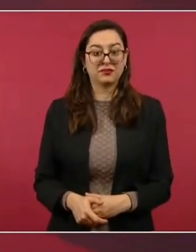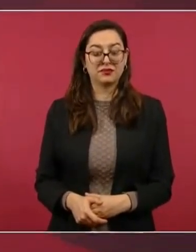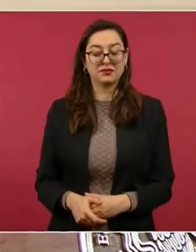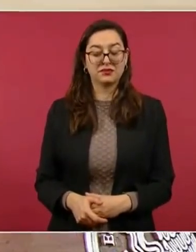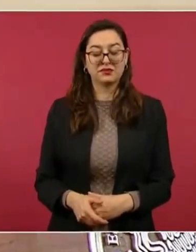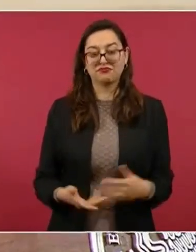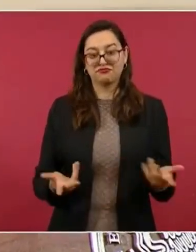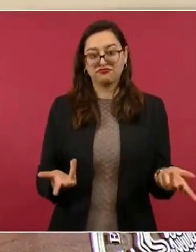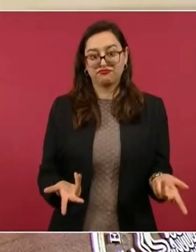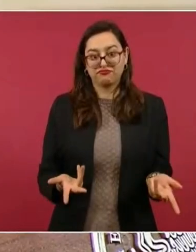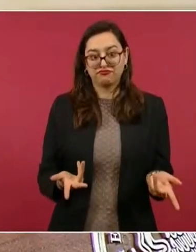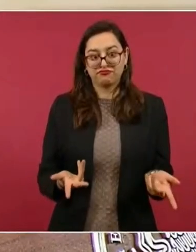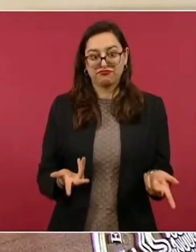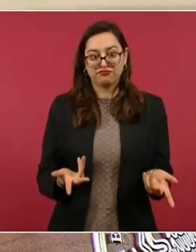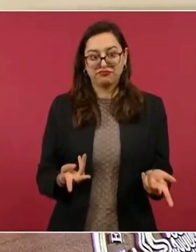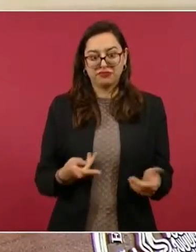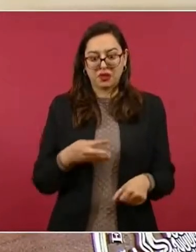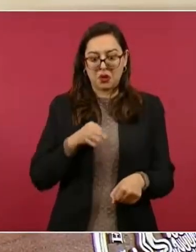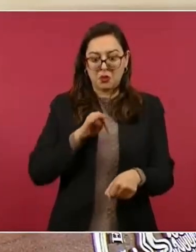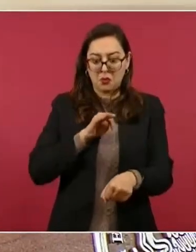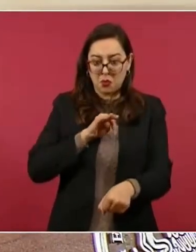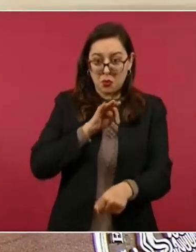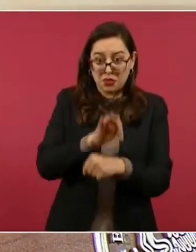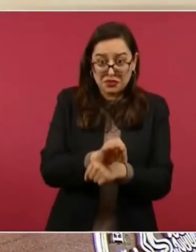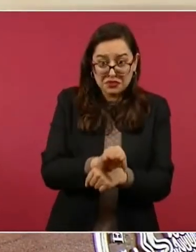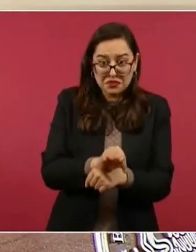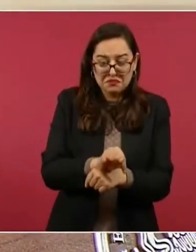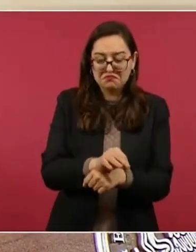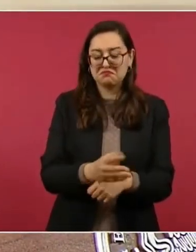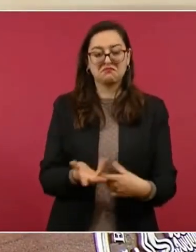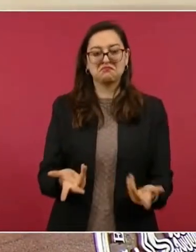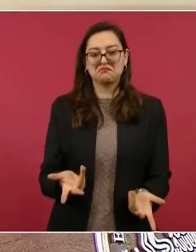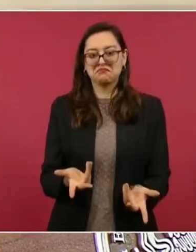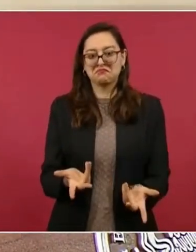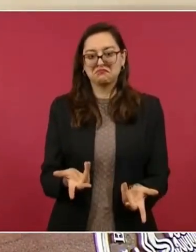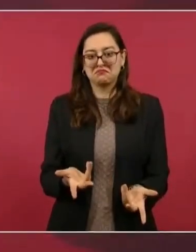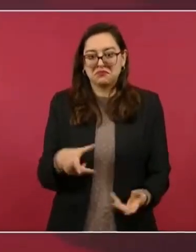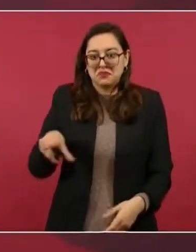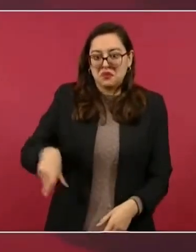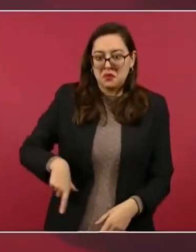la protección se recibía del gobierno.